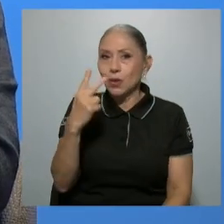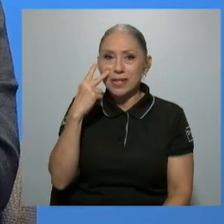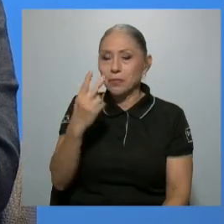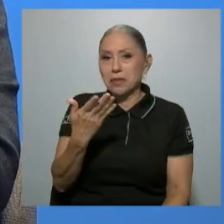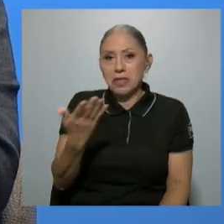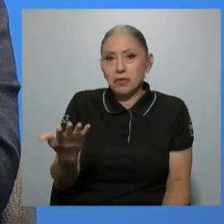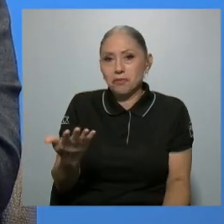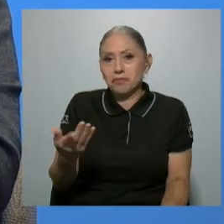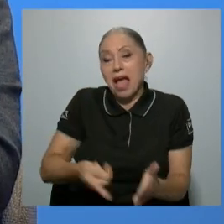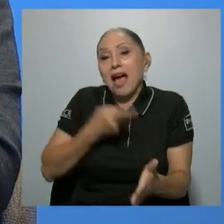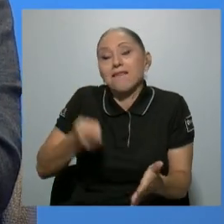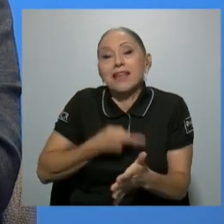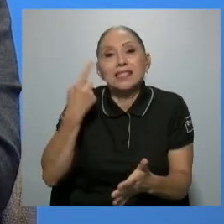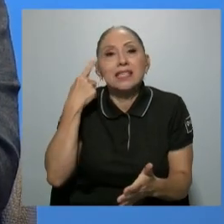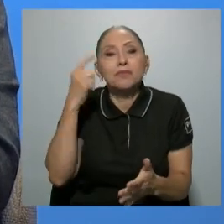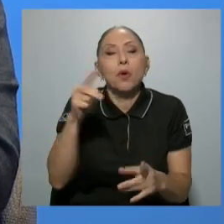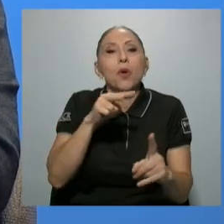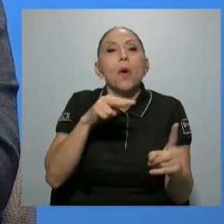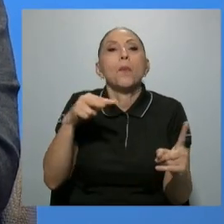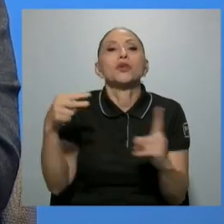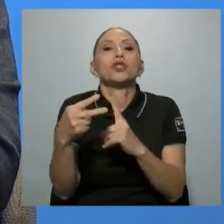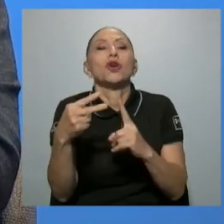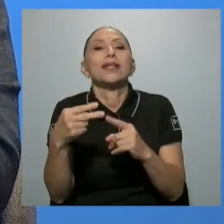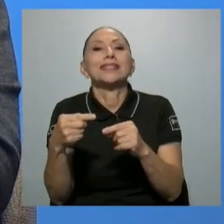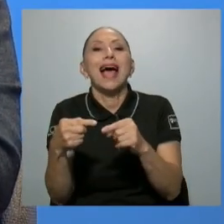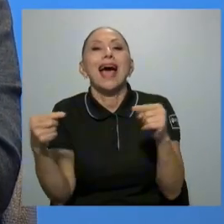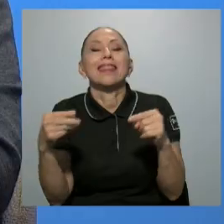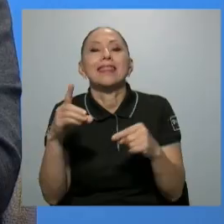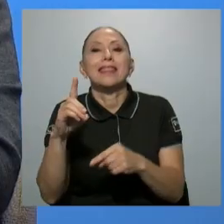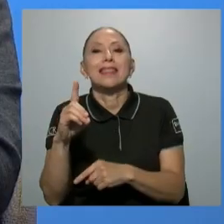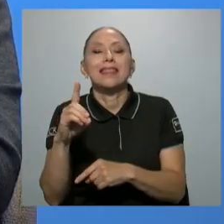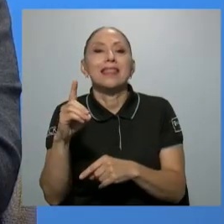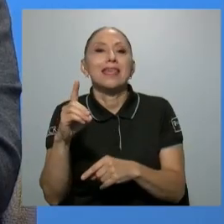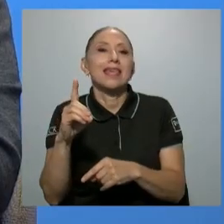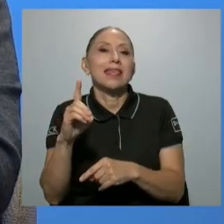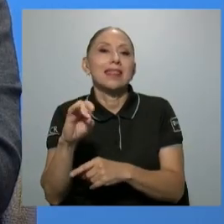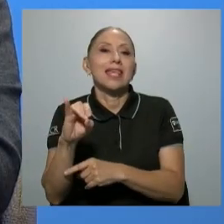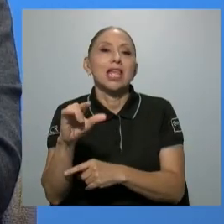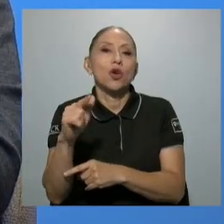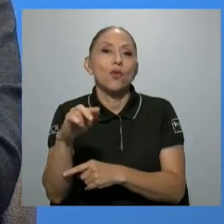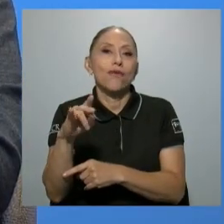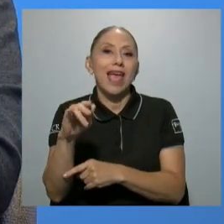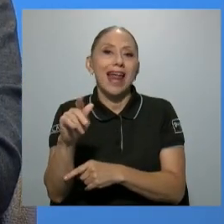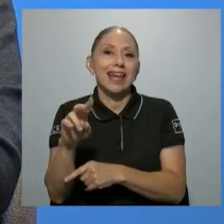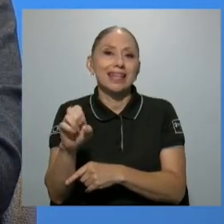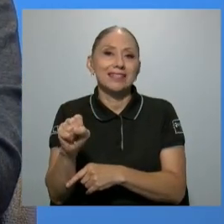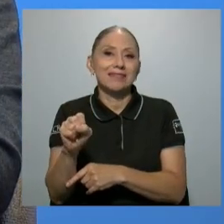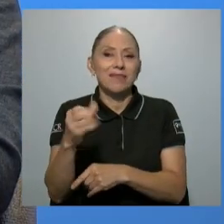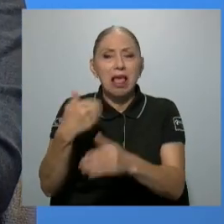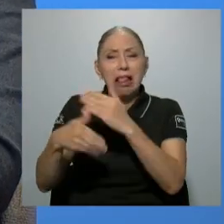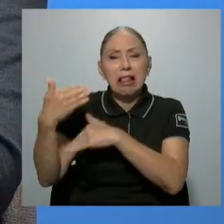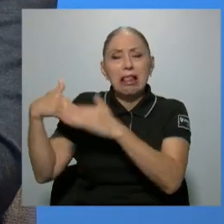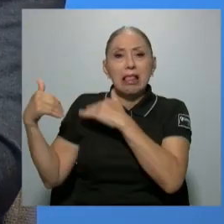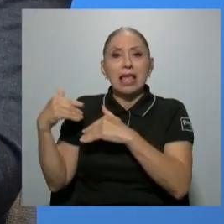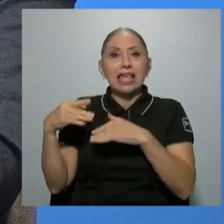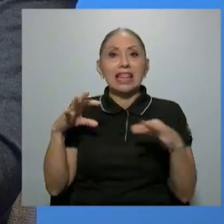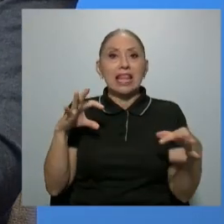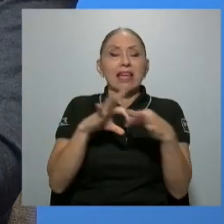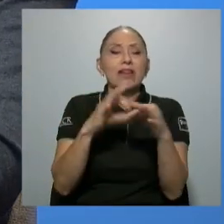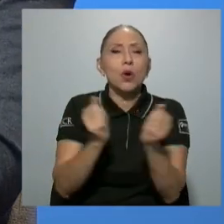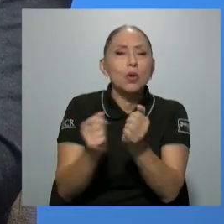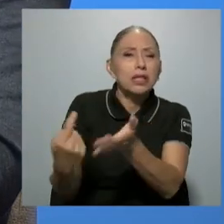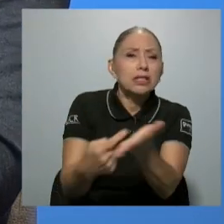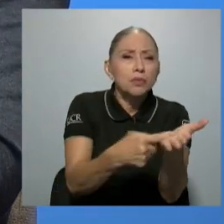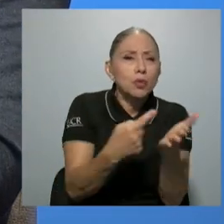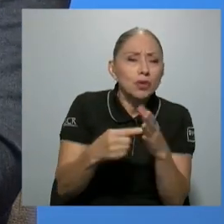veces por posiciones antediluvianas, a veces de nuevo por estos temas que tienen que ver mucho con esas disputas tribales. Y esa es mi preocupación en realidad. El 26